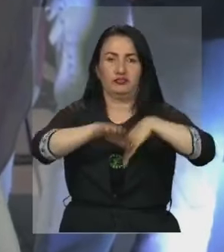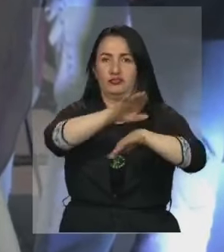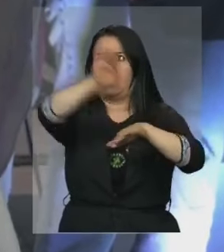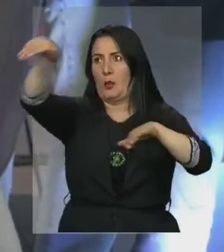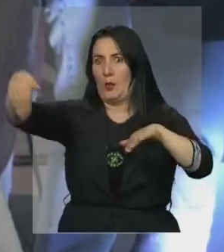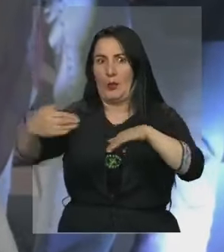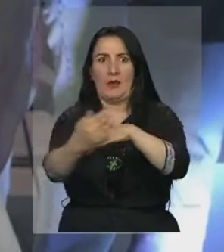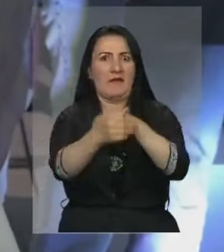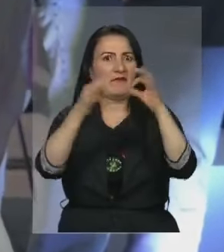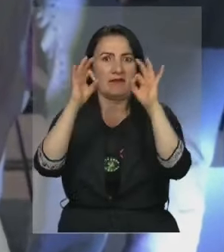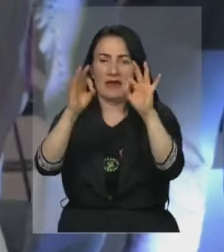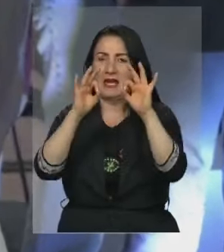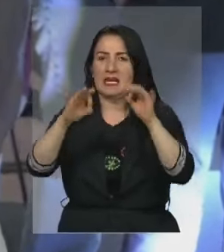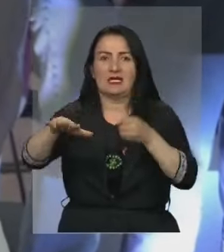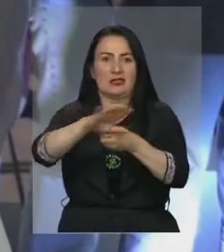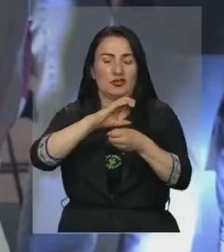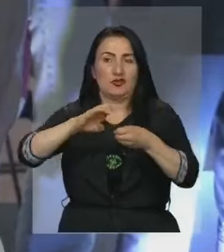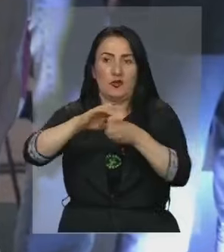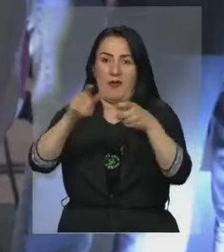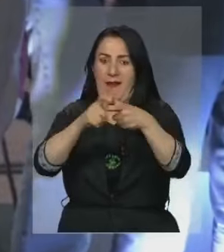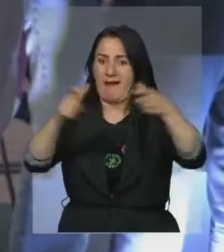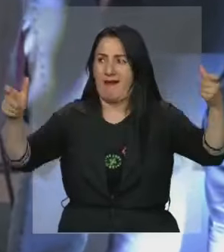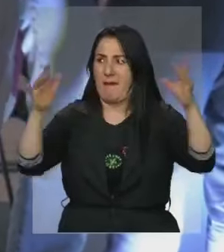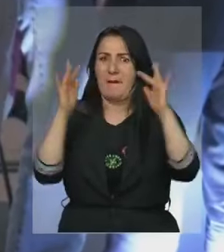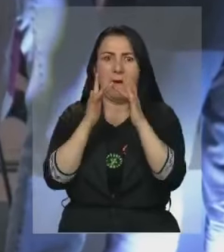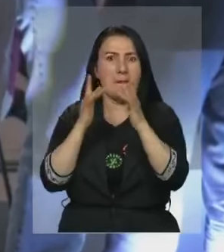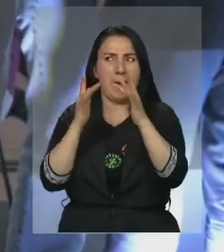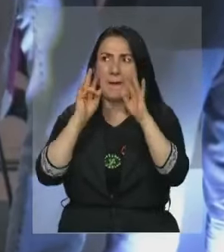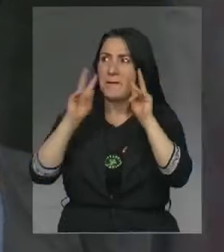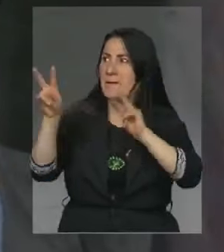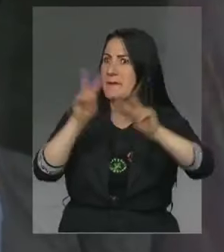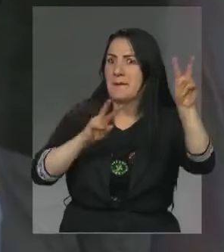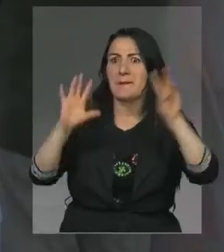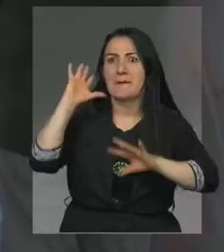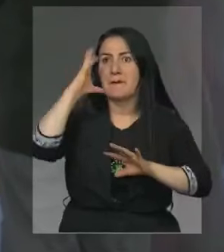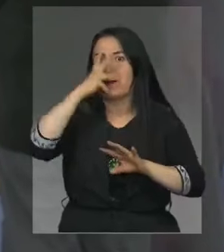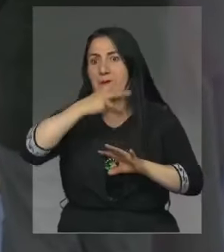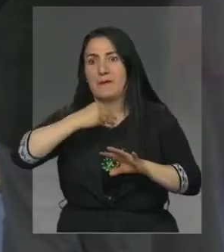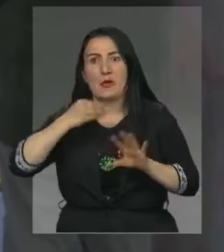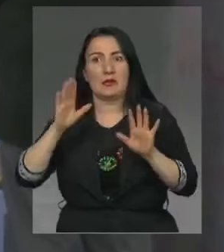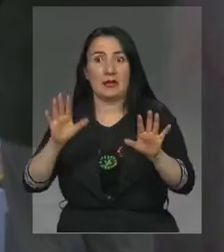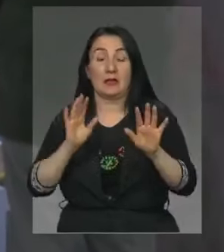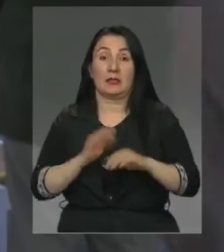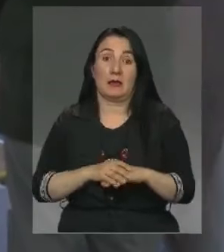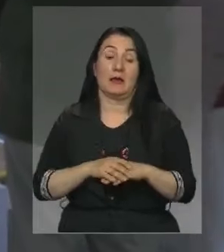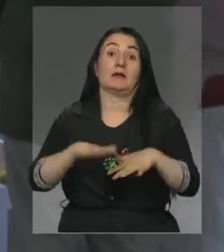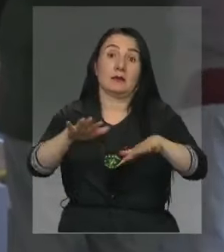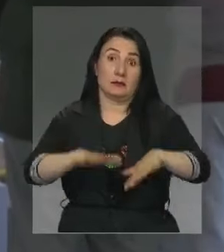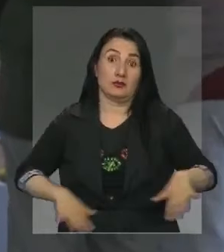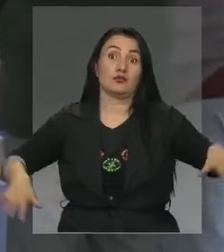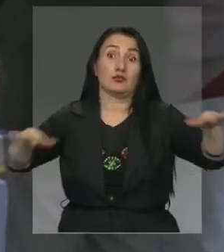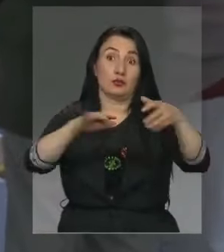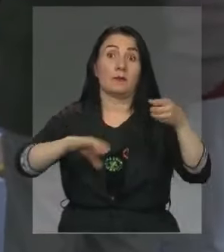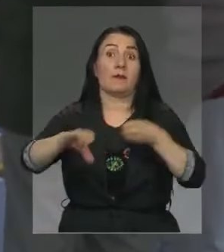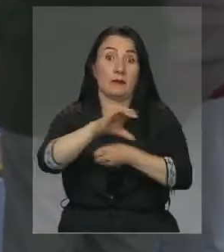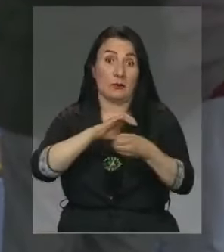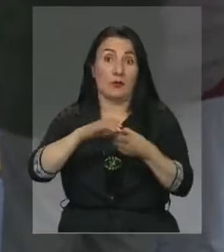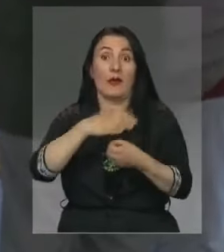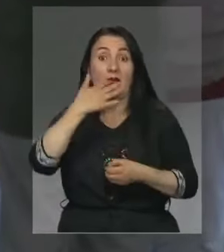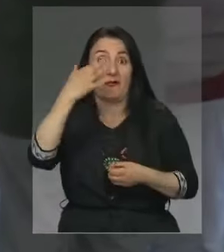hace que la ciudad crezca, que la ciudad se vea más bonita. Pues es una vía de descongestión a nivel ciudad, pues que